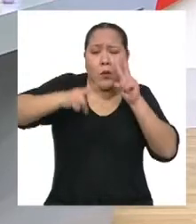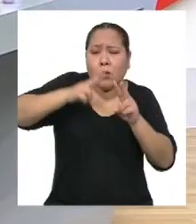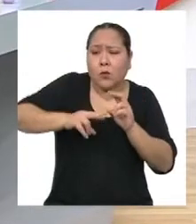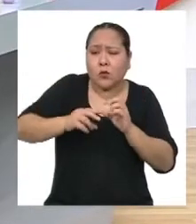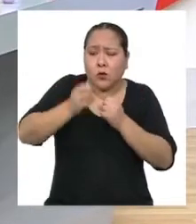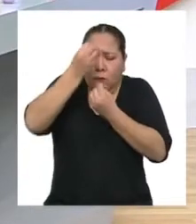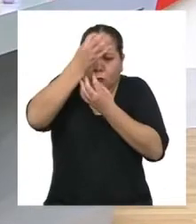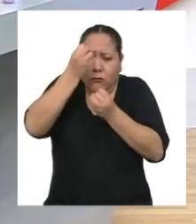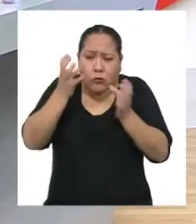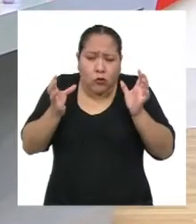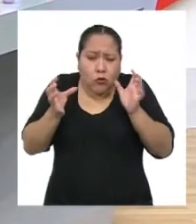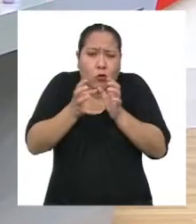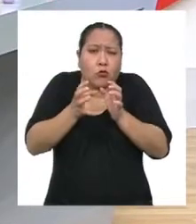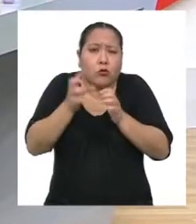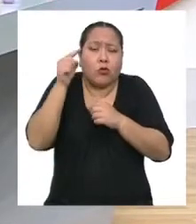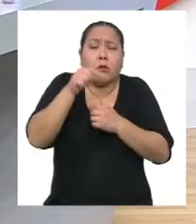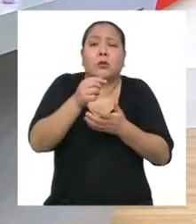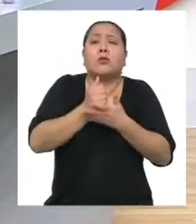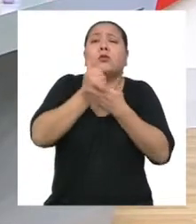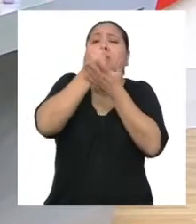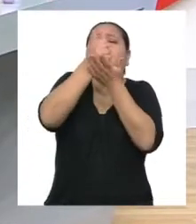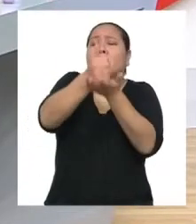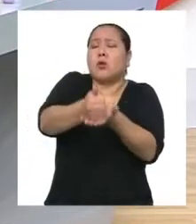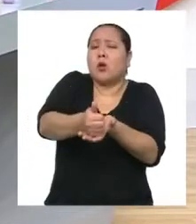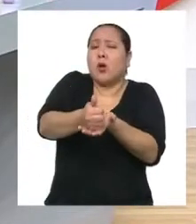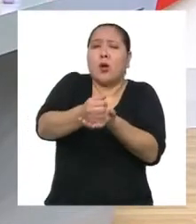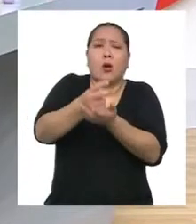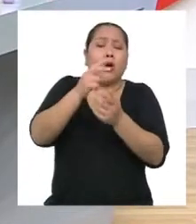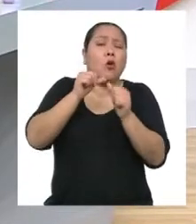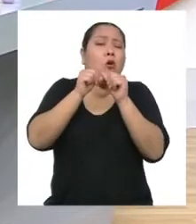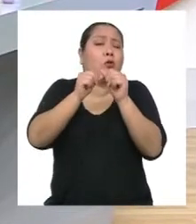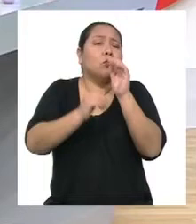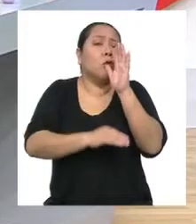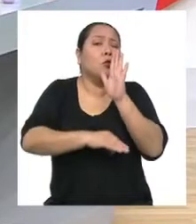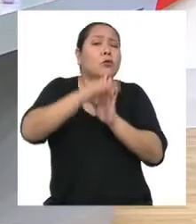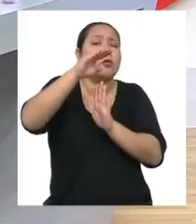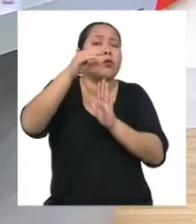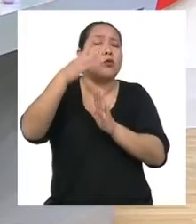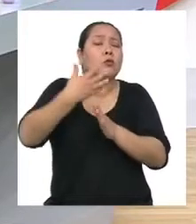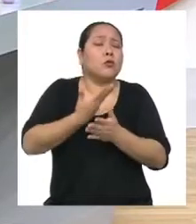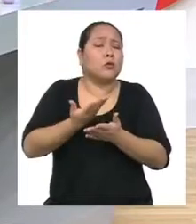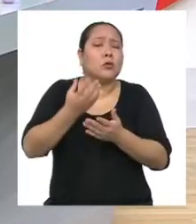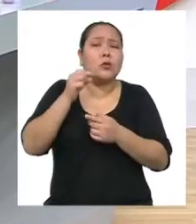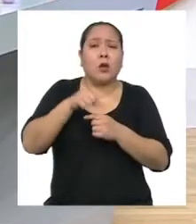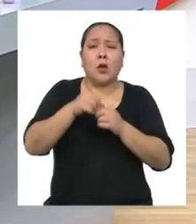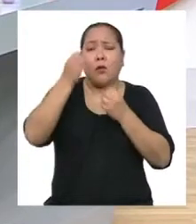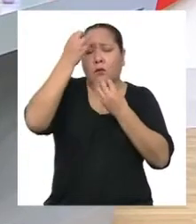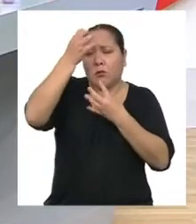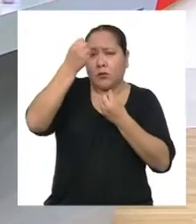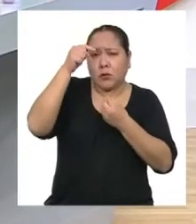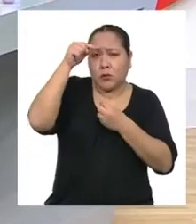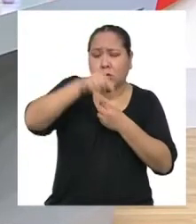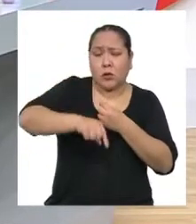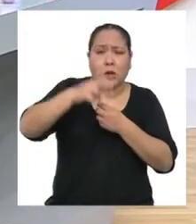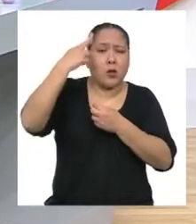agrupados. Esto nos servirá para seguir desarrollando nuestro caso sobre los motivos por los cuales ha disminuido